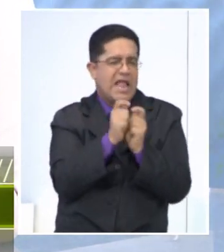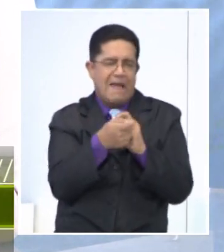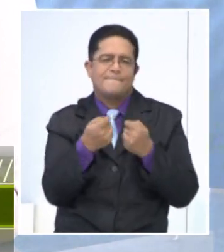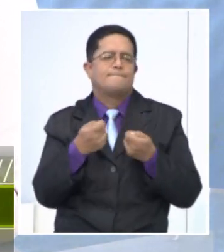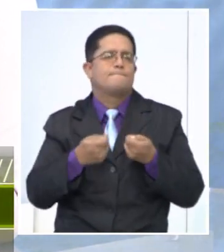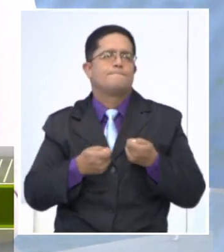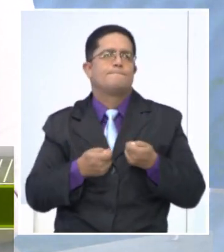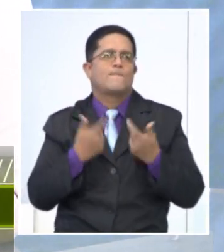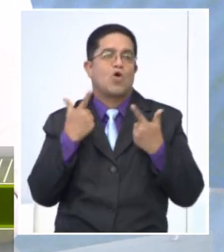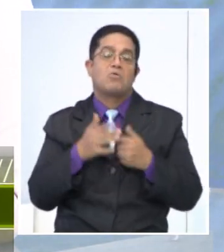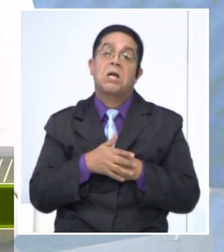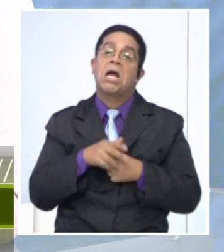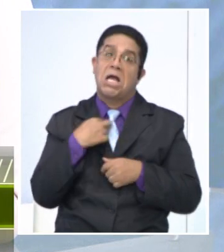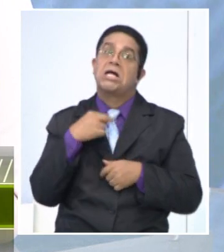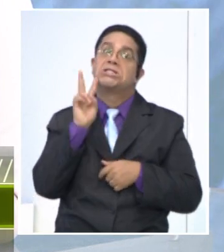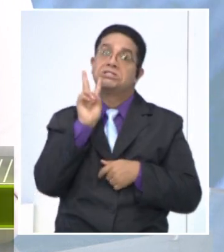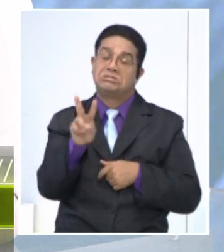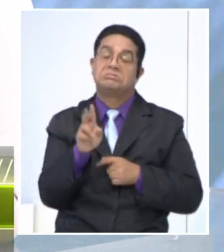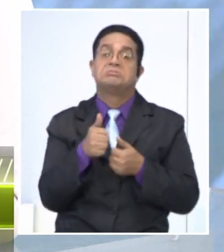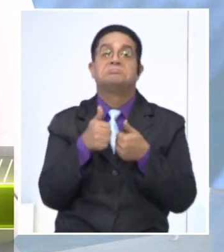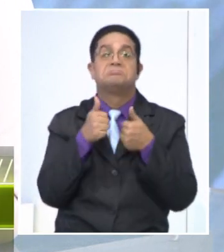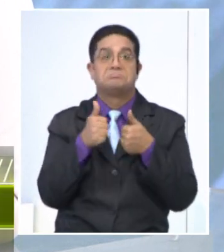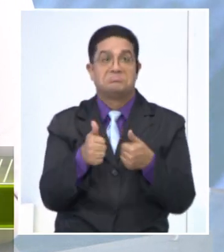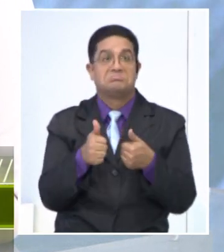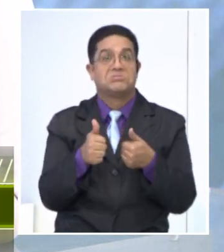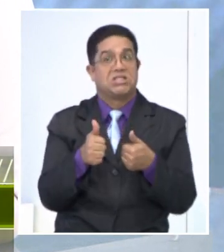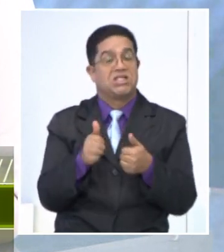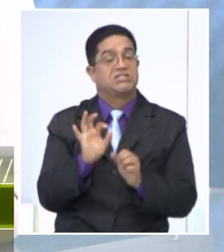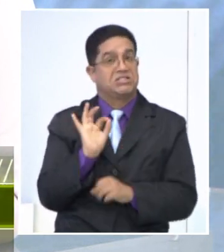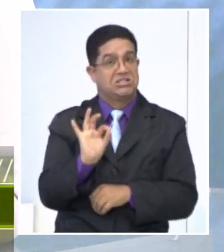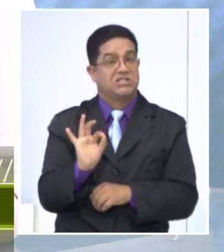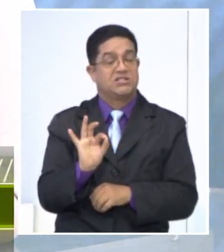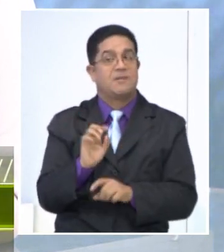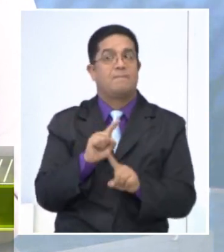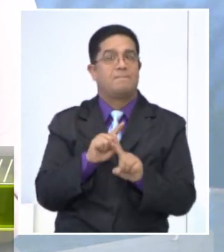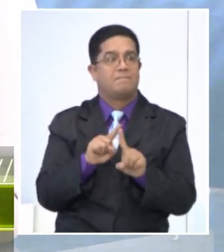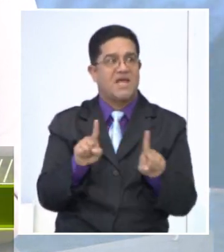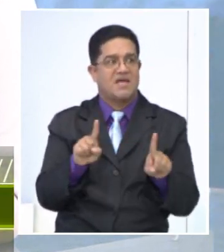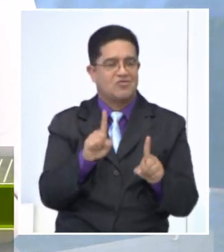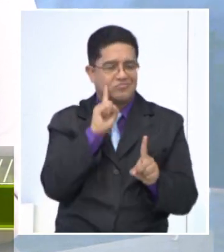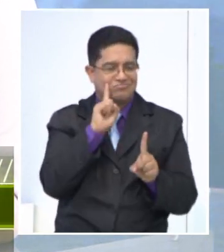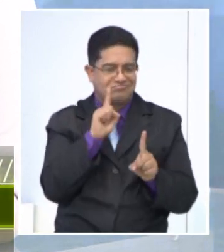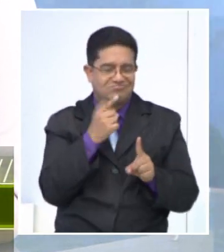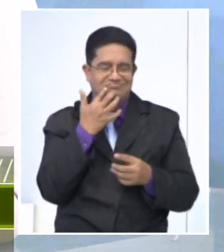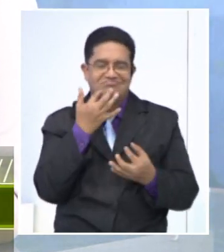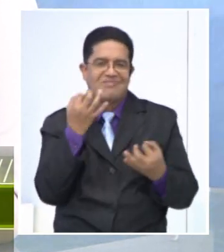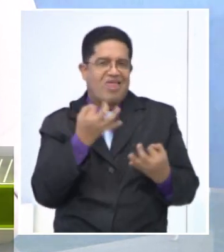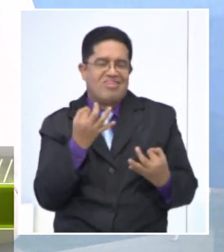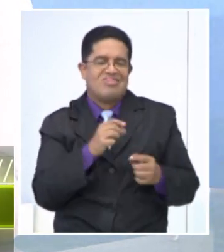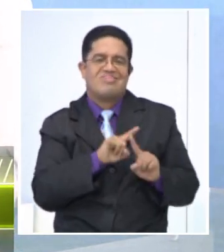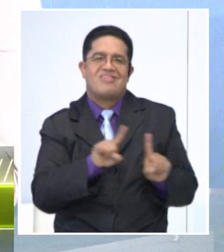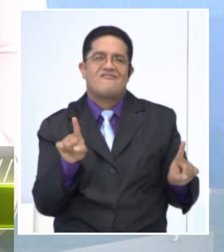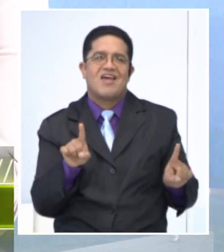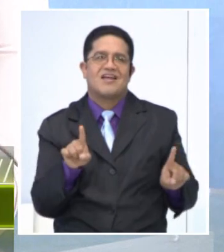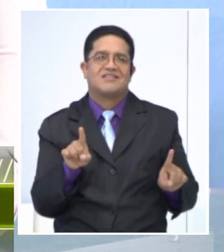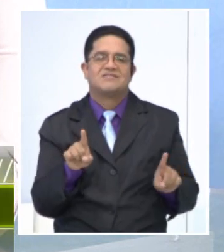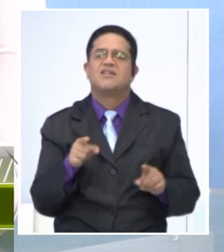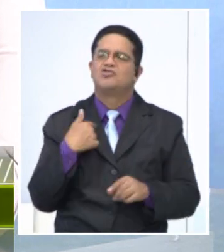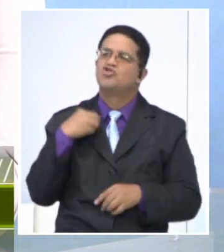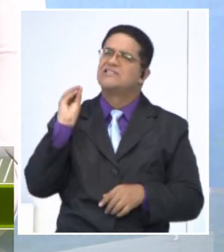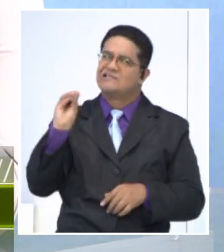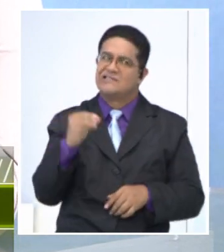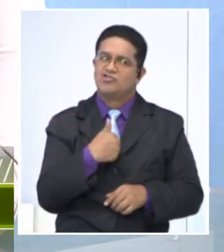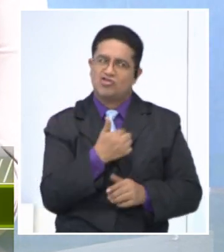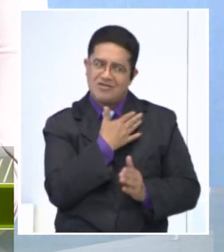allí. Uno dice, ay, qué lindo, me veo de esta manera, pero la realidad es otra. Y además llegar a decir, doctor, yo quiero